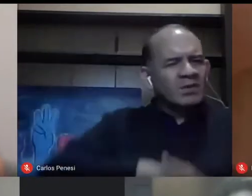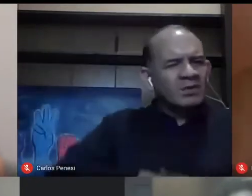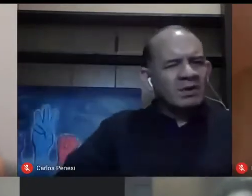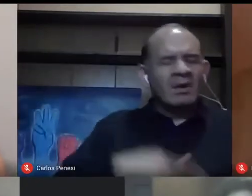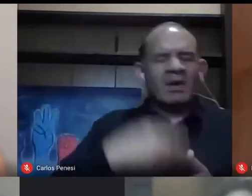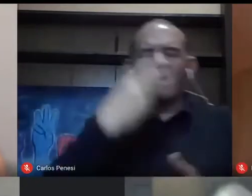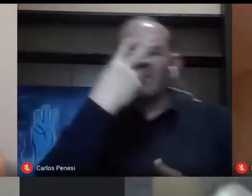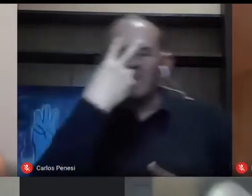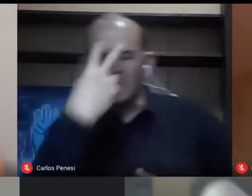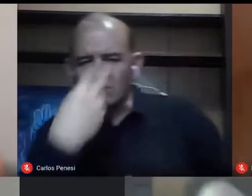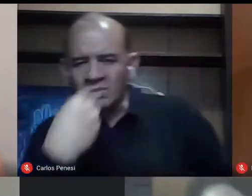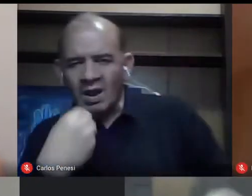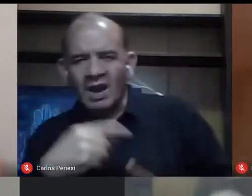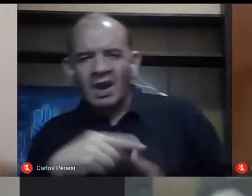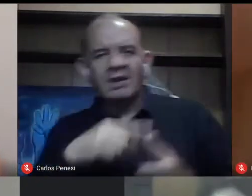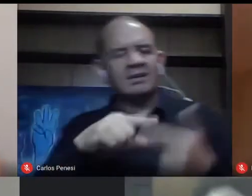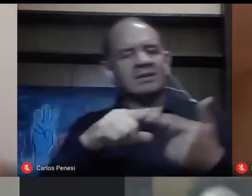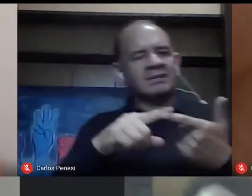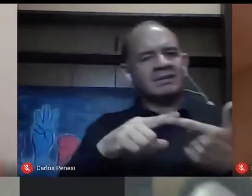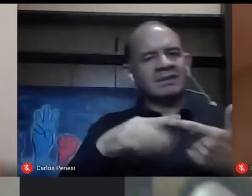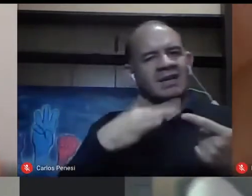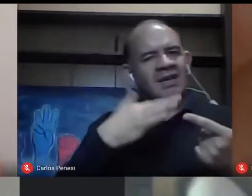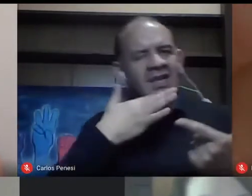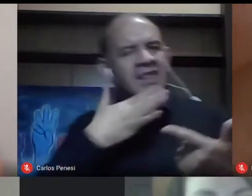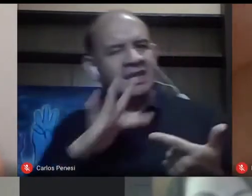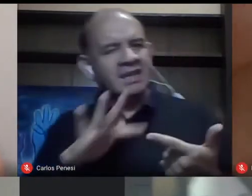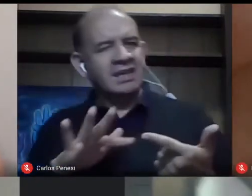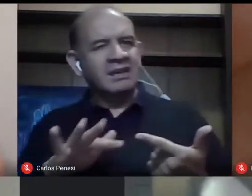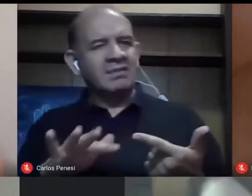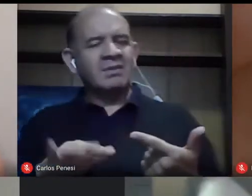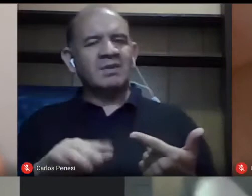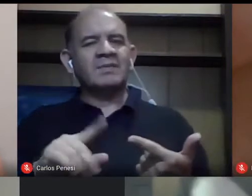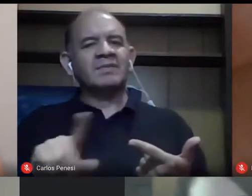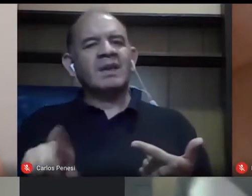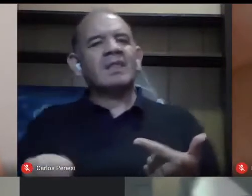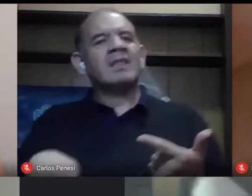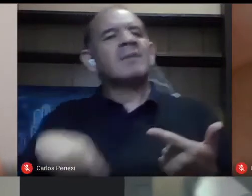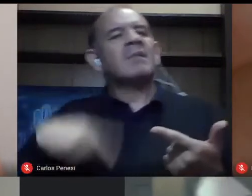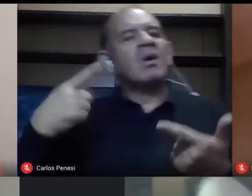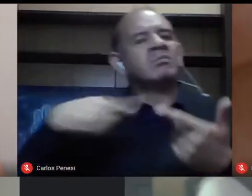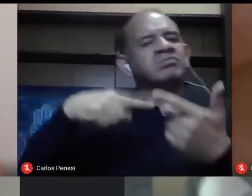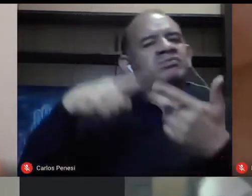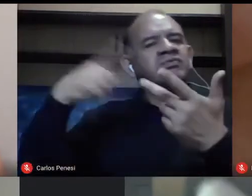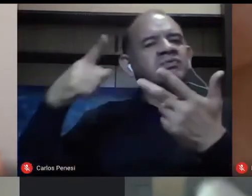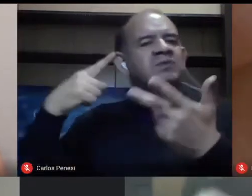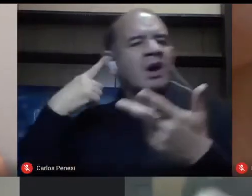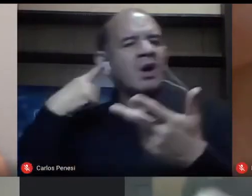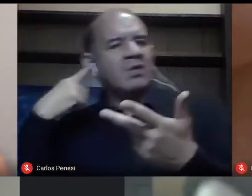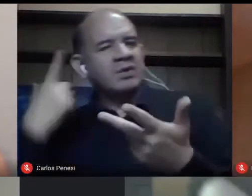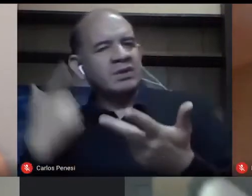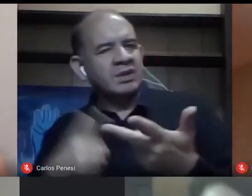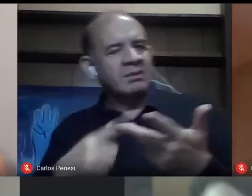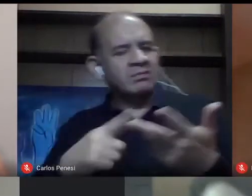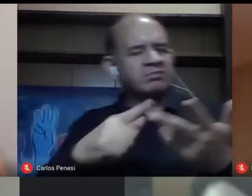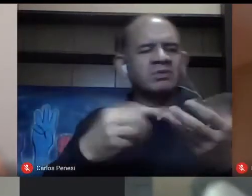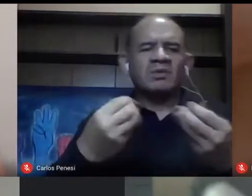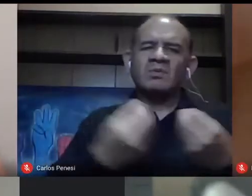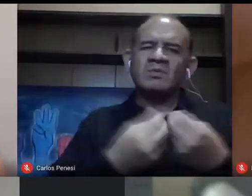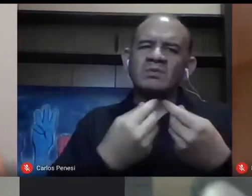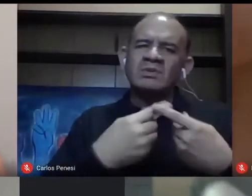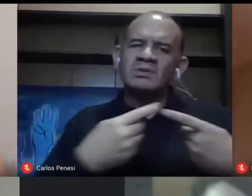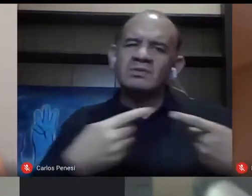más o menos la tenemos transitada, digamos, pero también en la auditiva, que son otro tipo de formatos